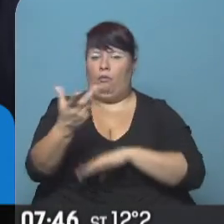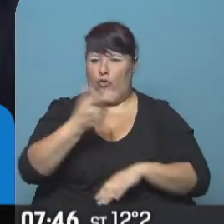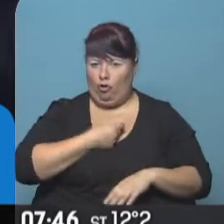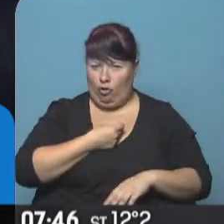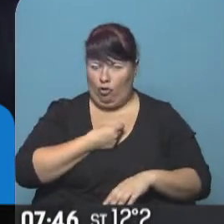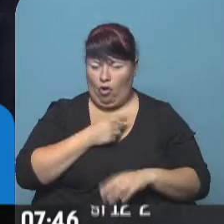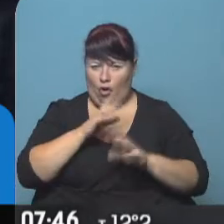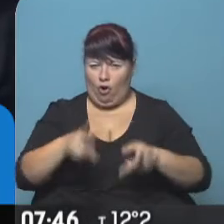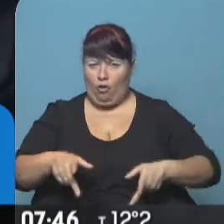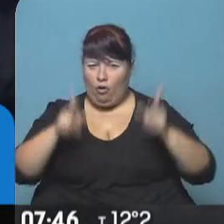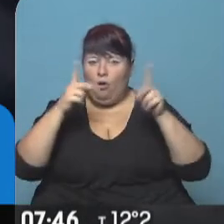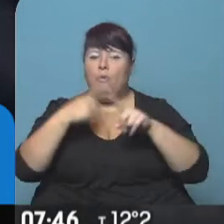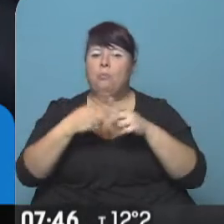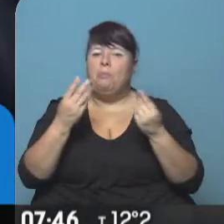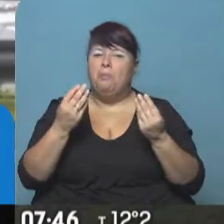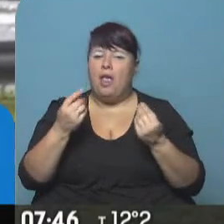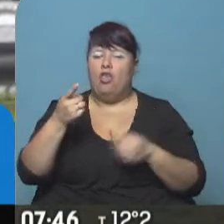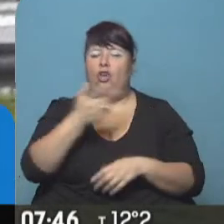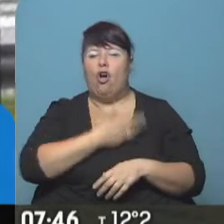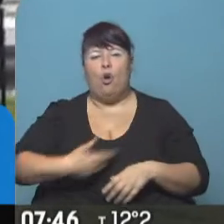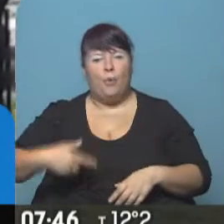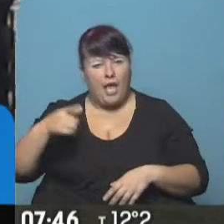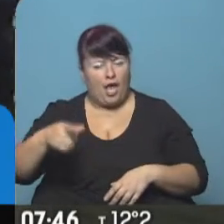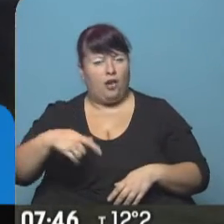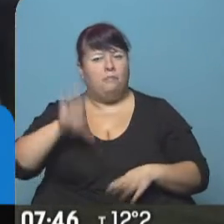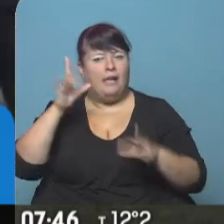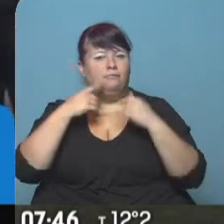ingresar al establecimiento por el temor de las autoridades a más